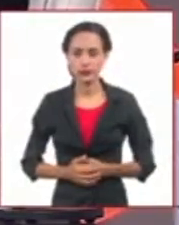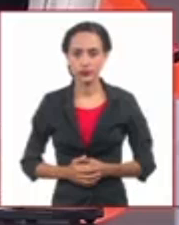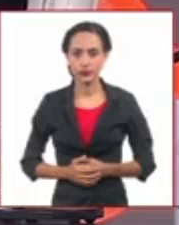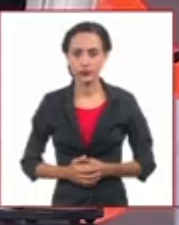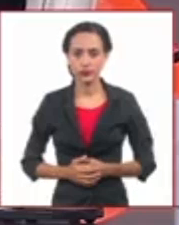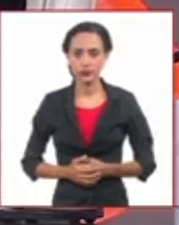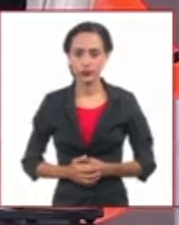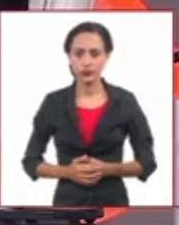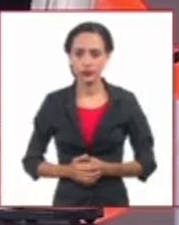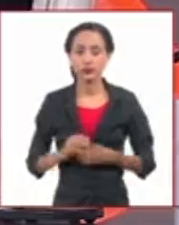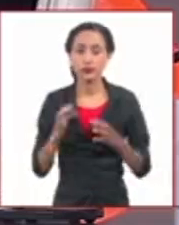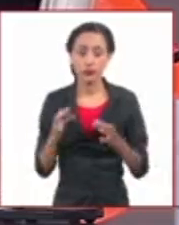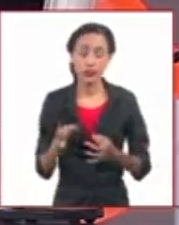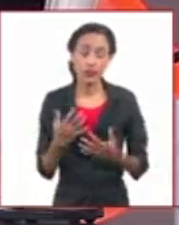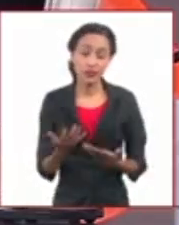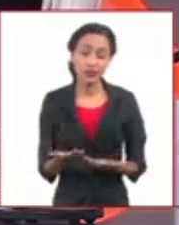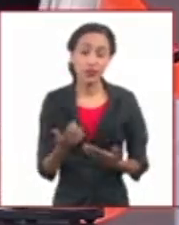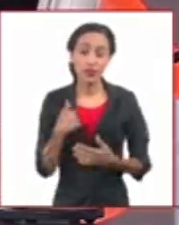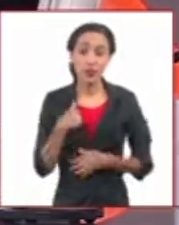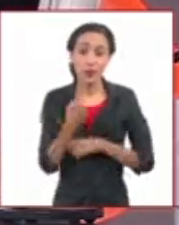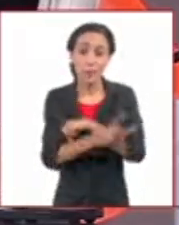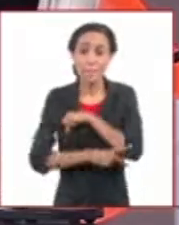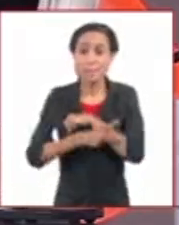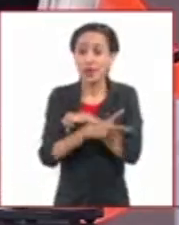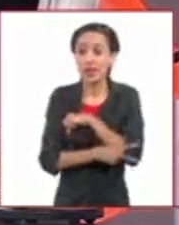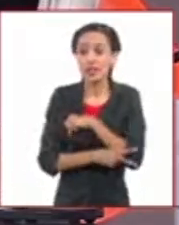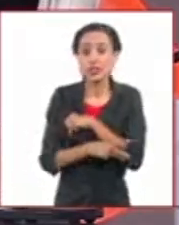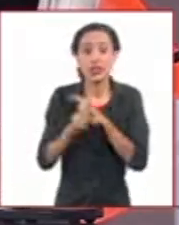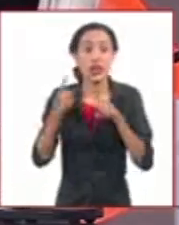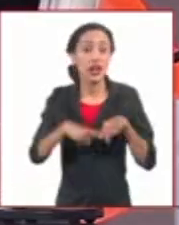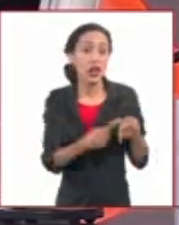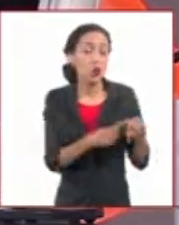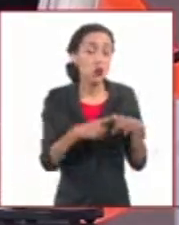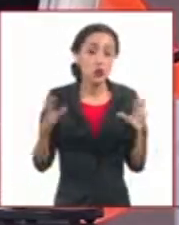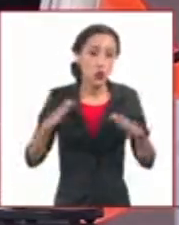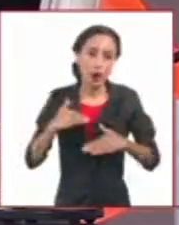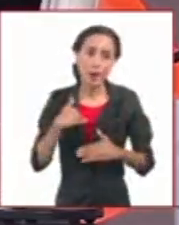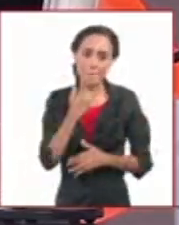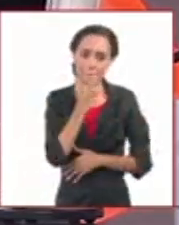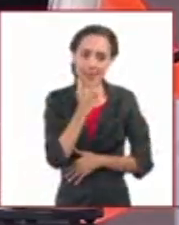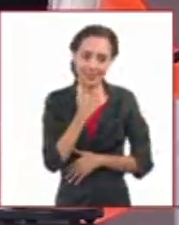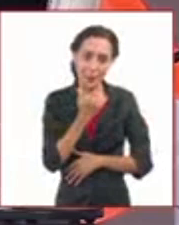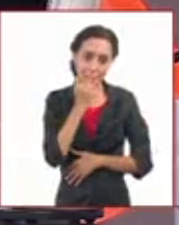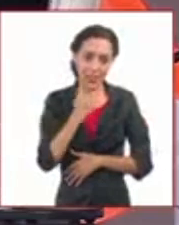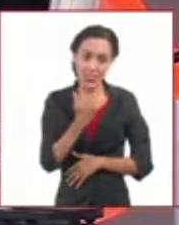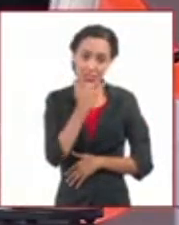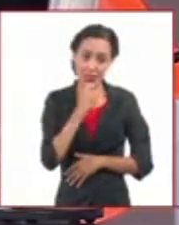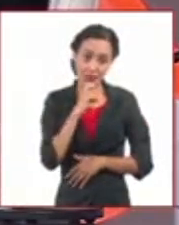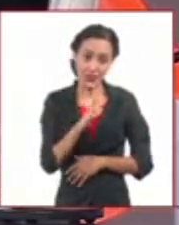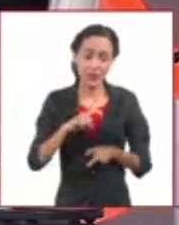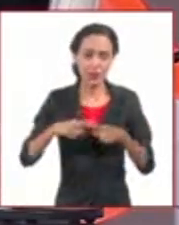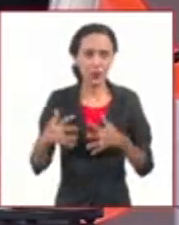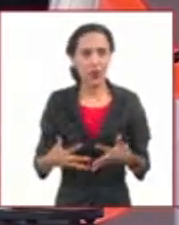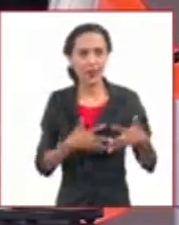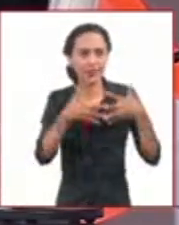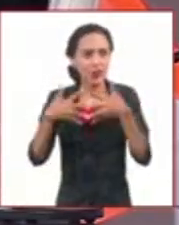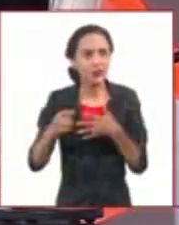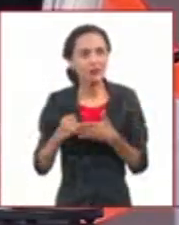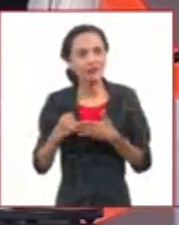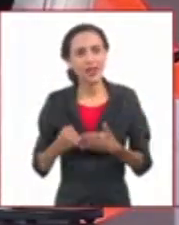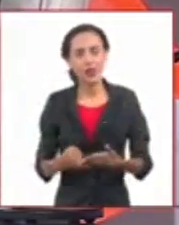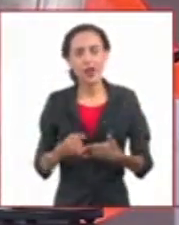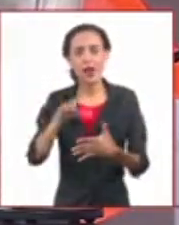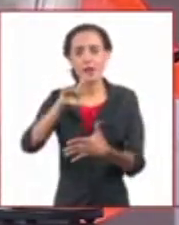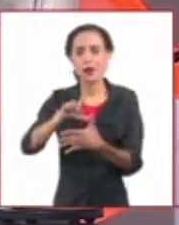duele más en los que países que menos recursos tienen pero eeuu lejos de mirada región estaba mandando